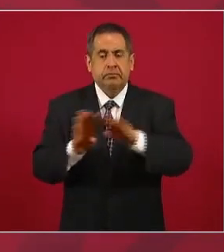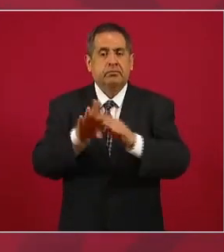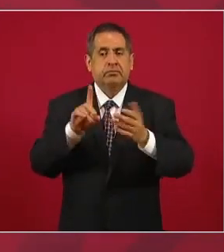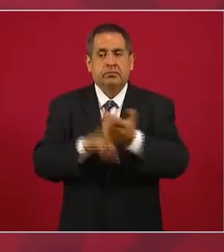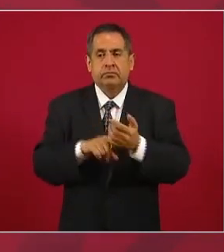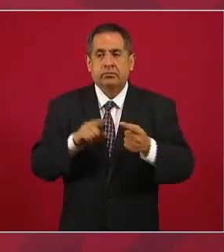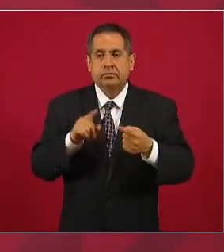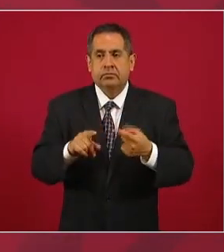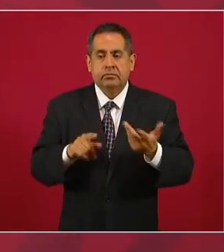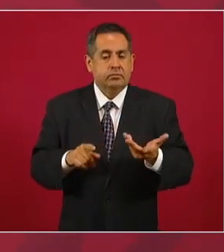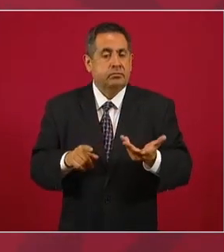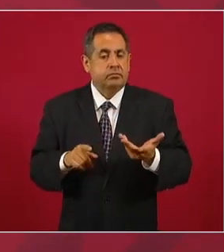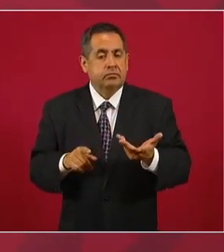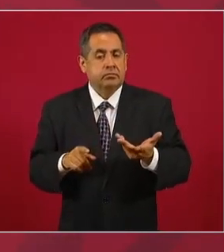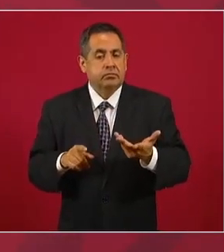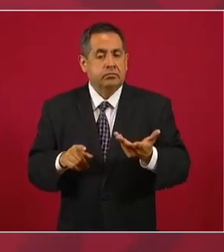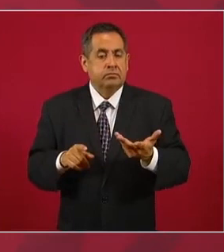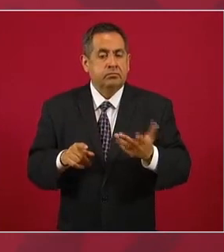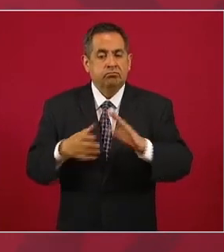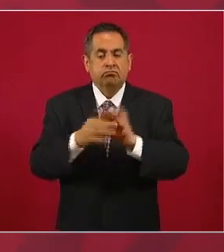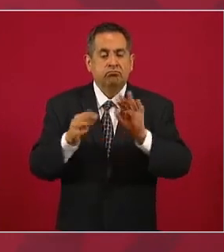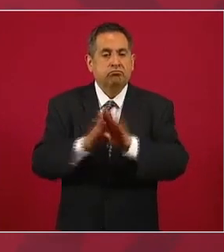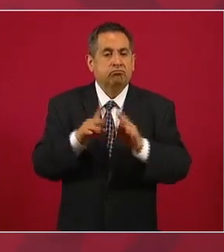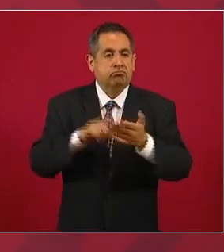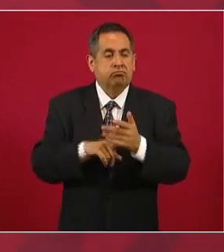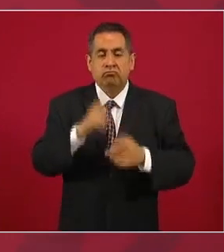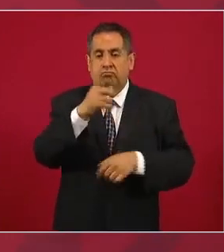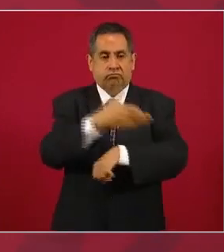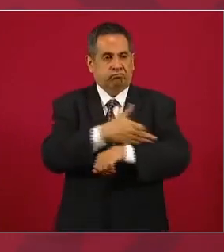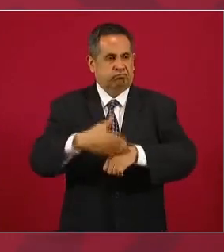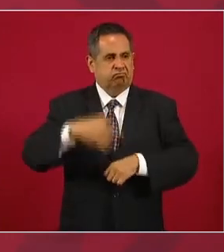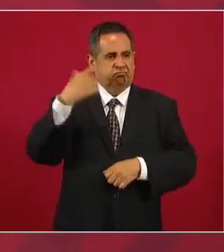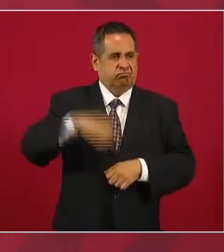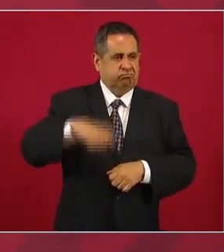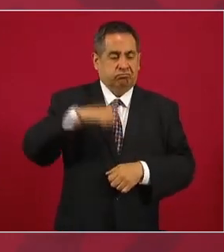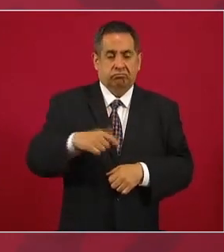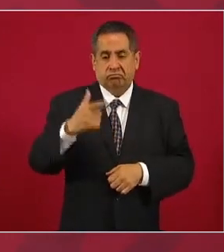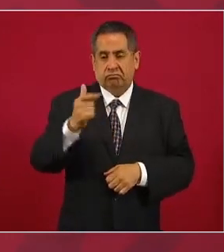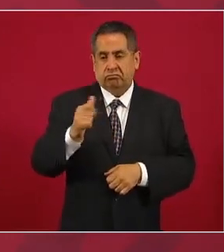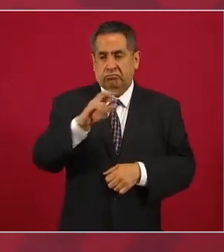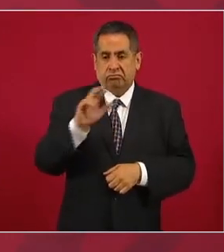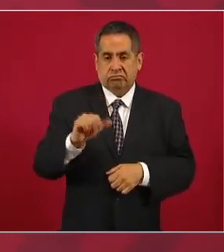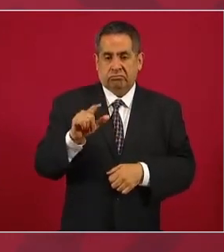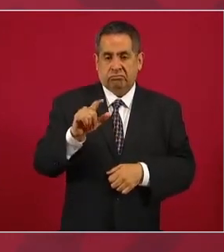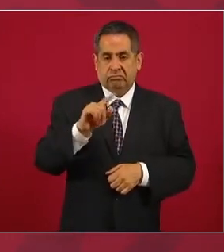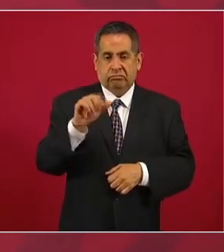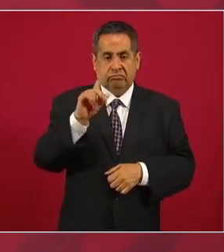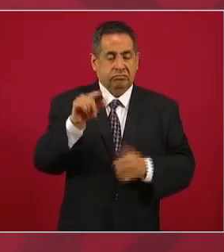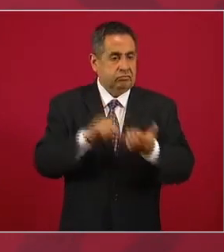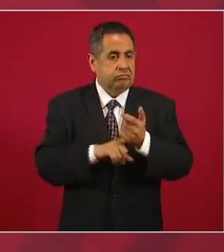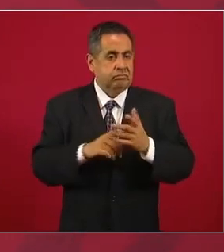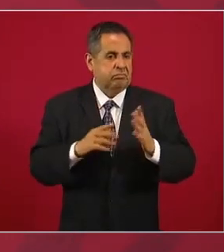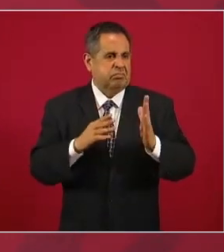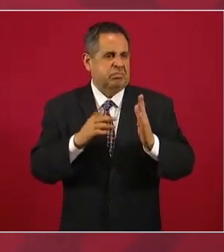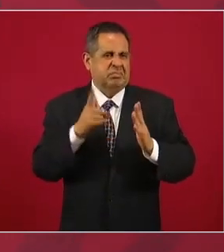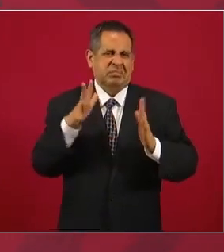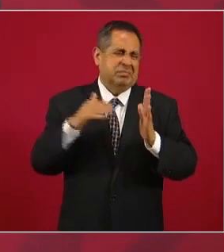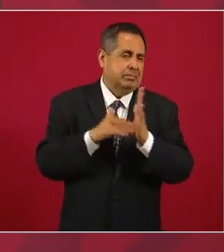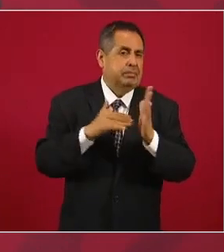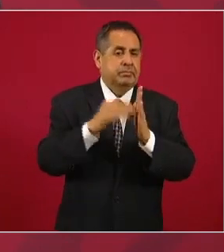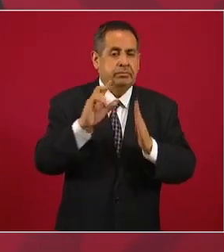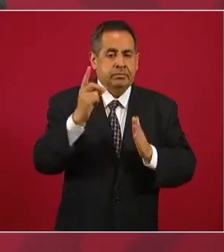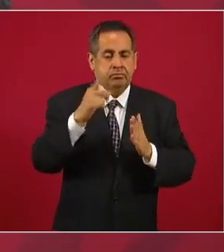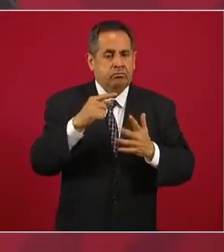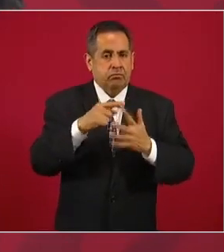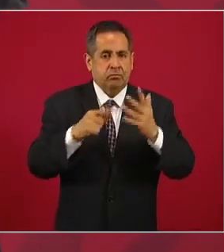una familia mexicana, la de los Garza Sada, con 2,000 millones de dólares.